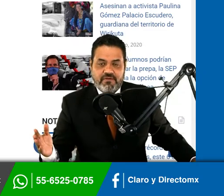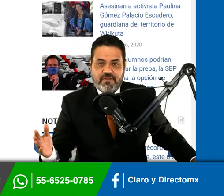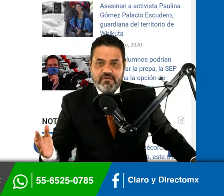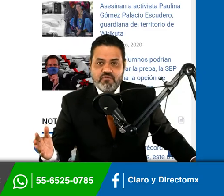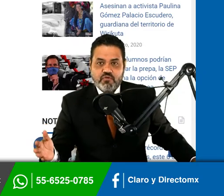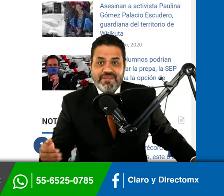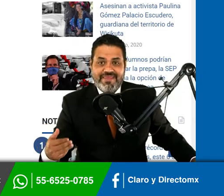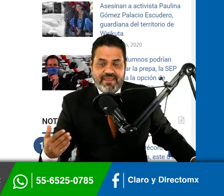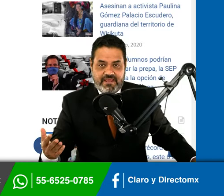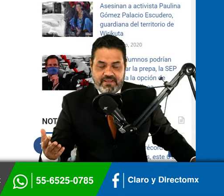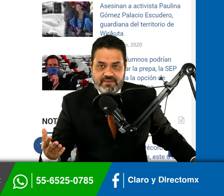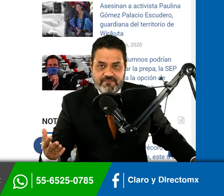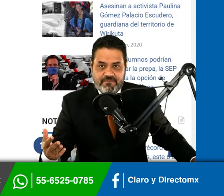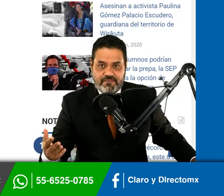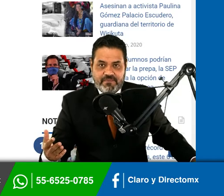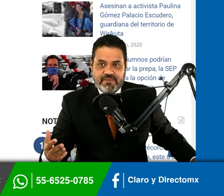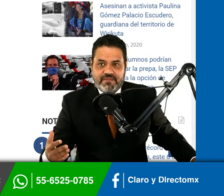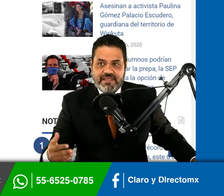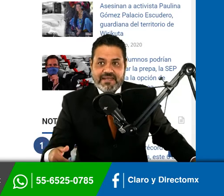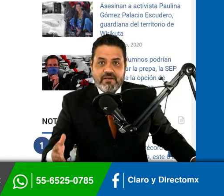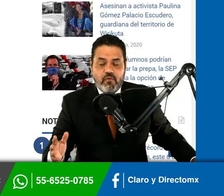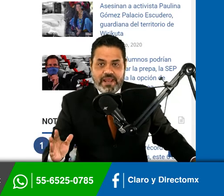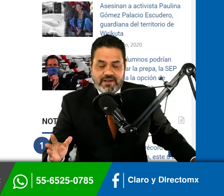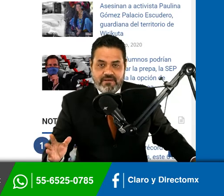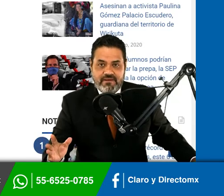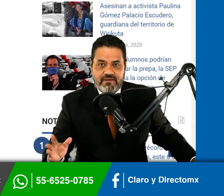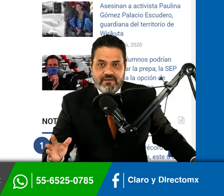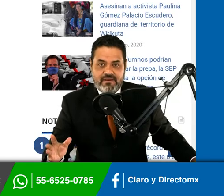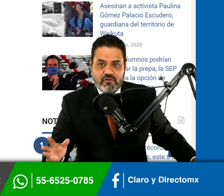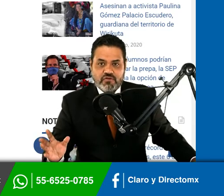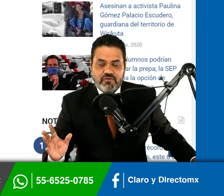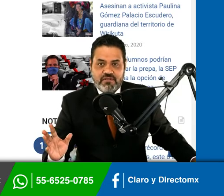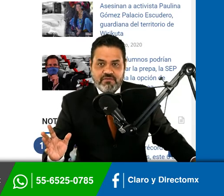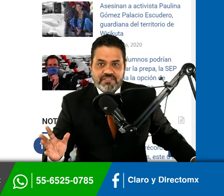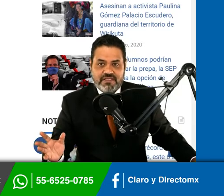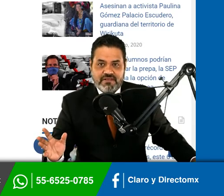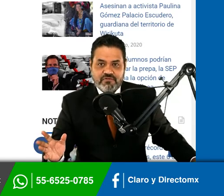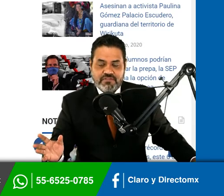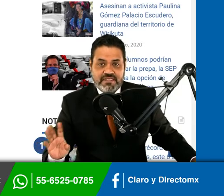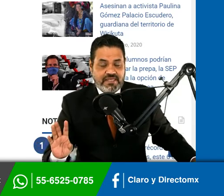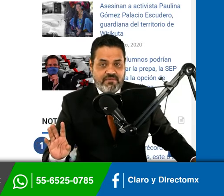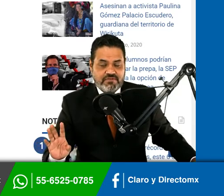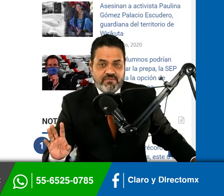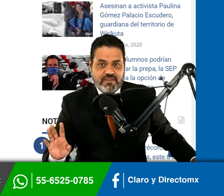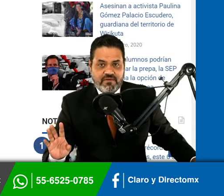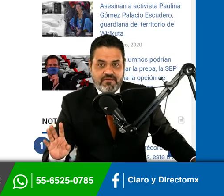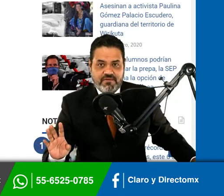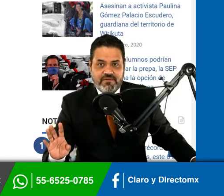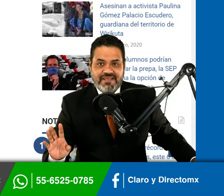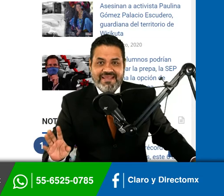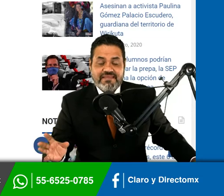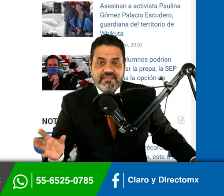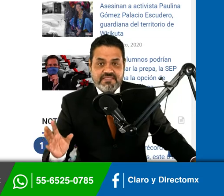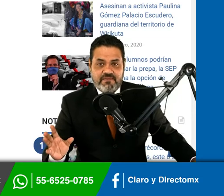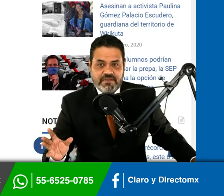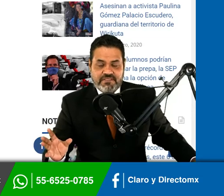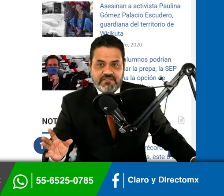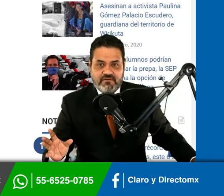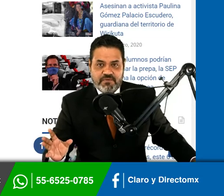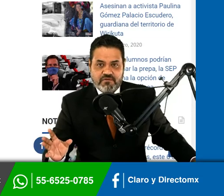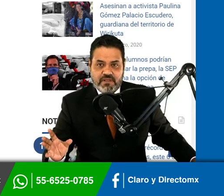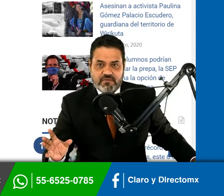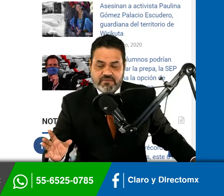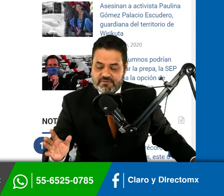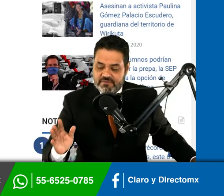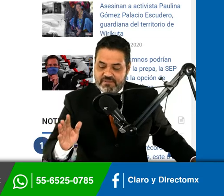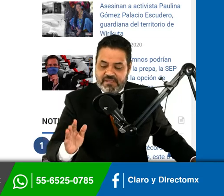completo su idea de regular los contenidos en las redes sociales, al menos en México. Dice el presidente